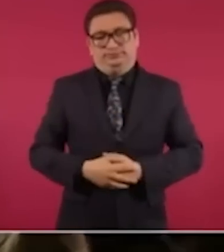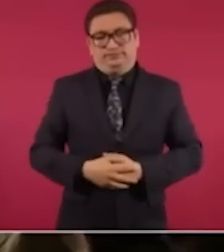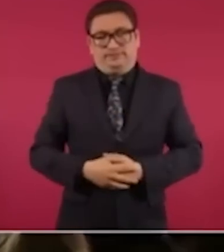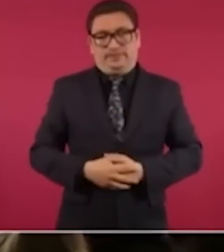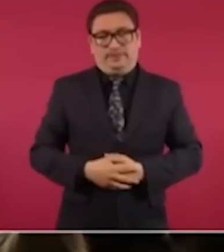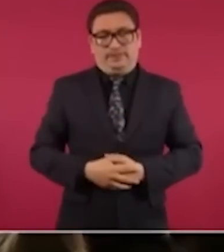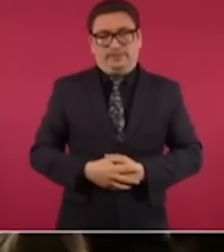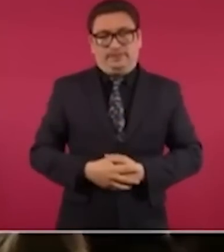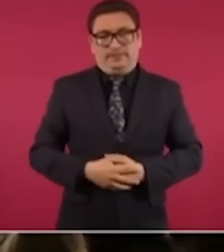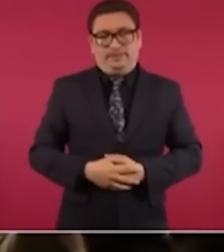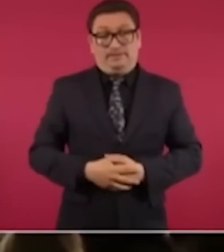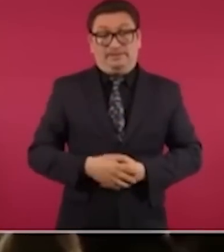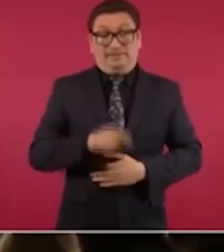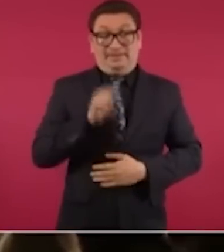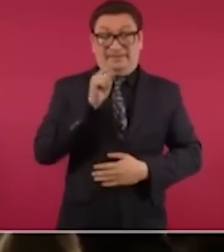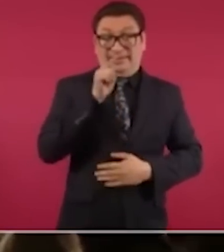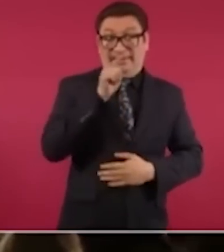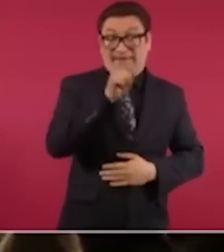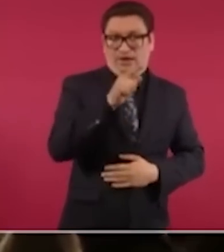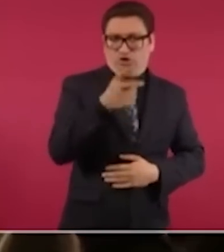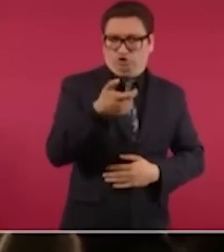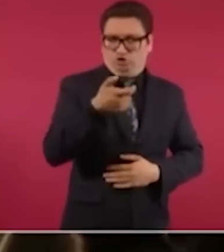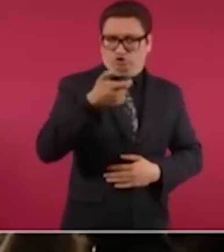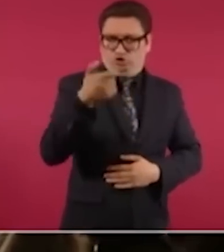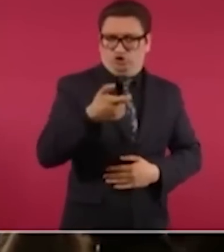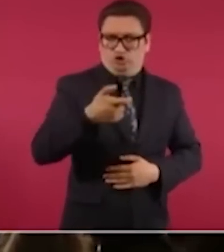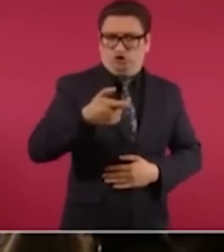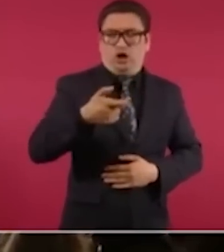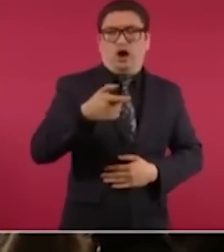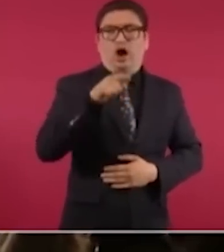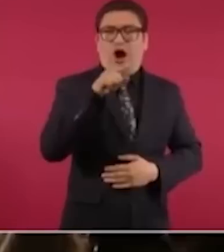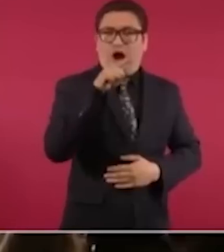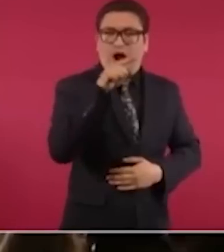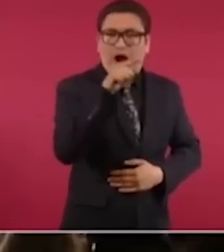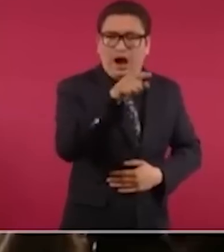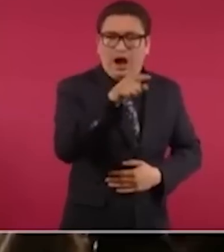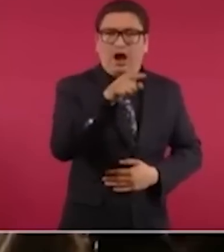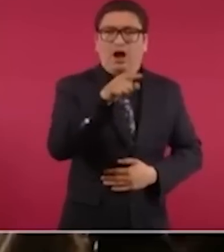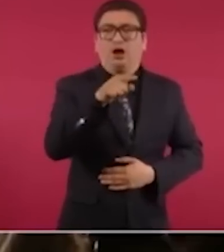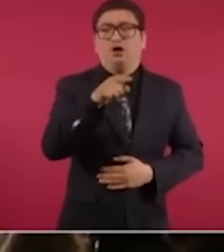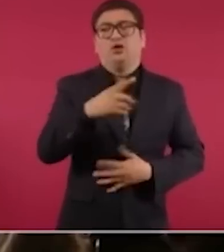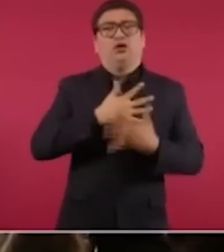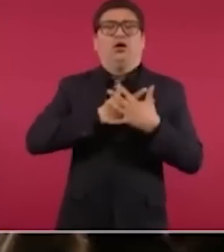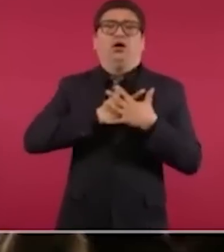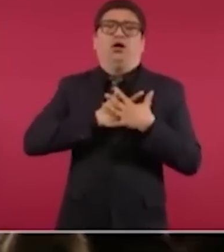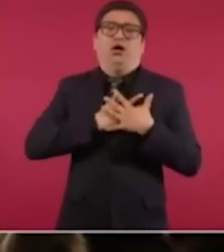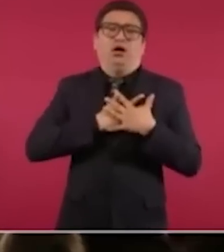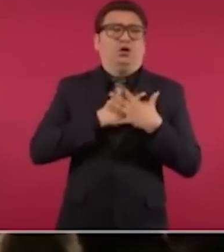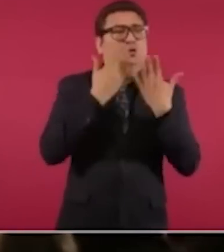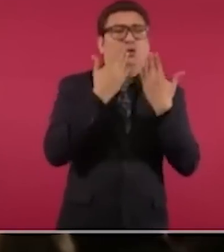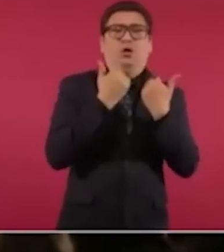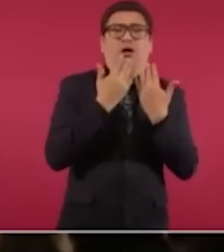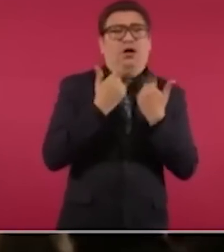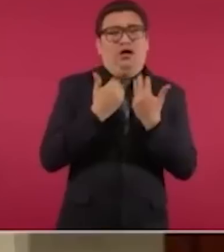quien lo poseía el dinero carecía de amor